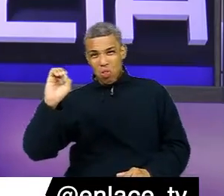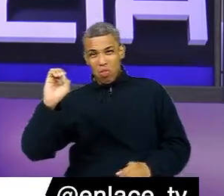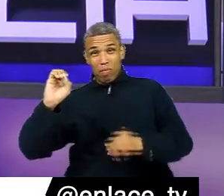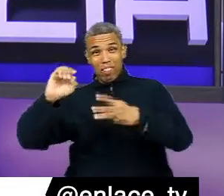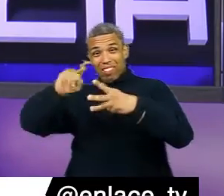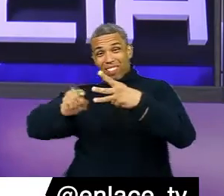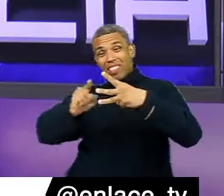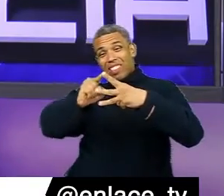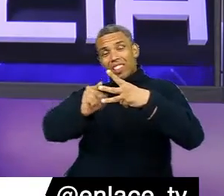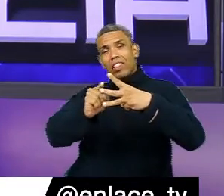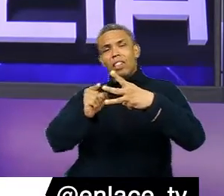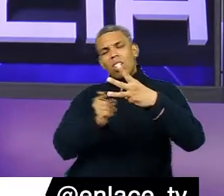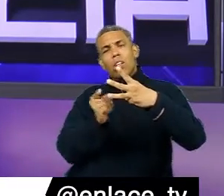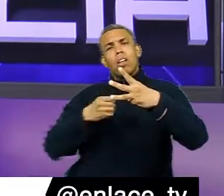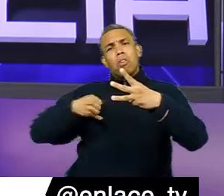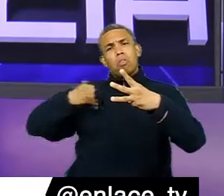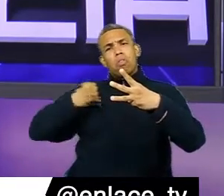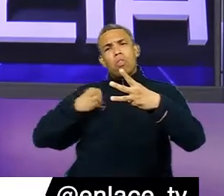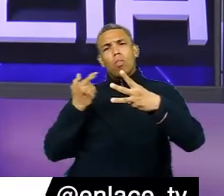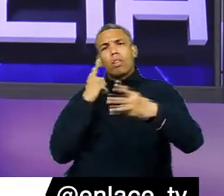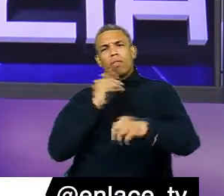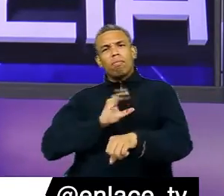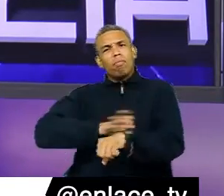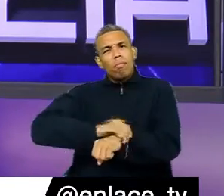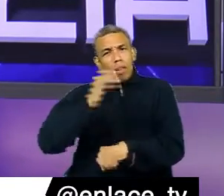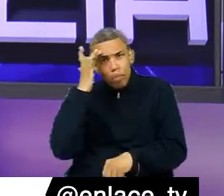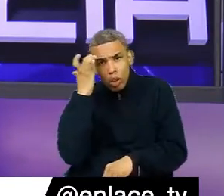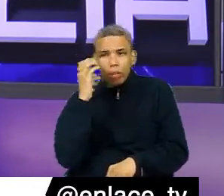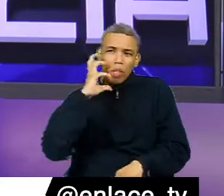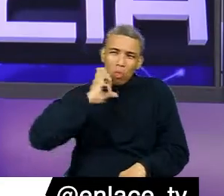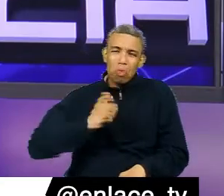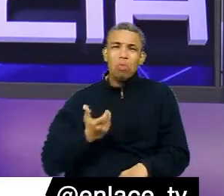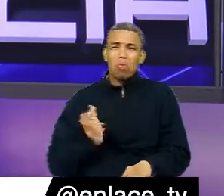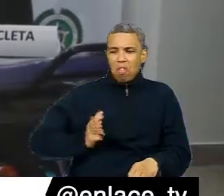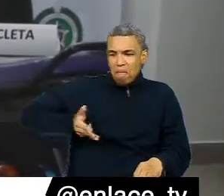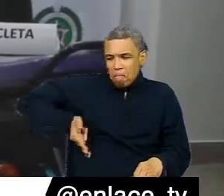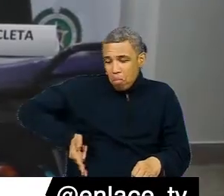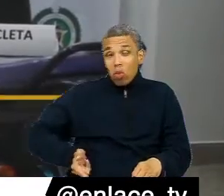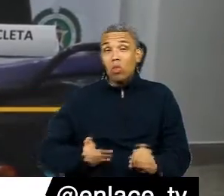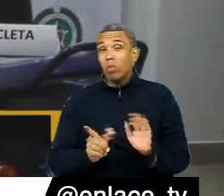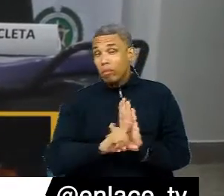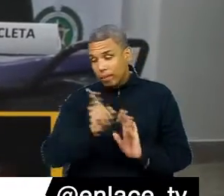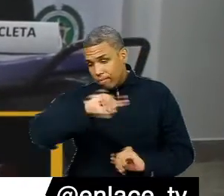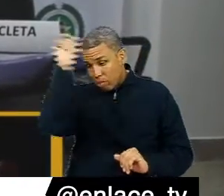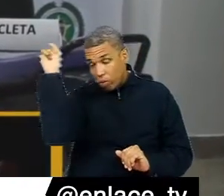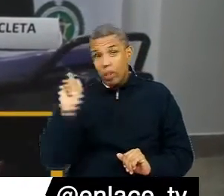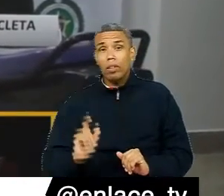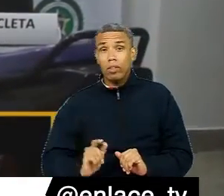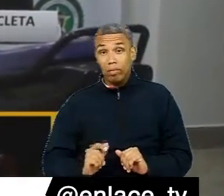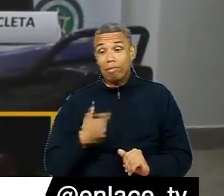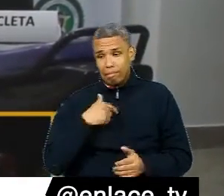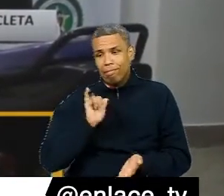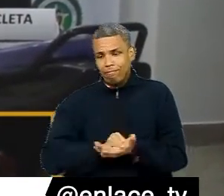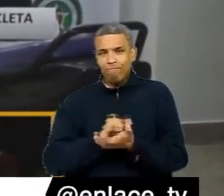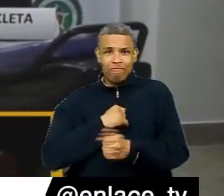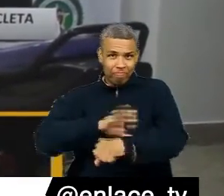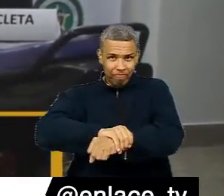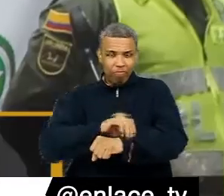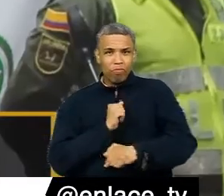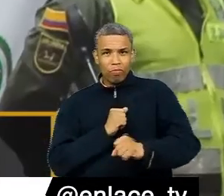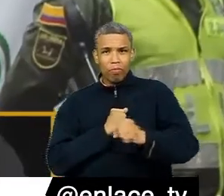por delitos como porte ilegal de armas de fuego, hurto y extorsión. El primer caso tiene que ver con la detención de dos hombres,